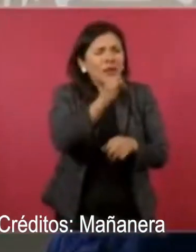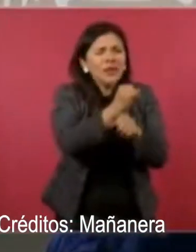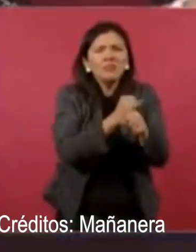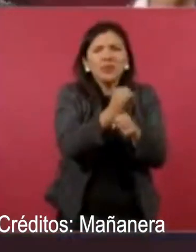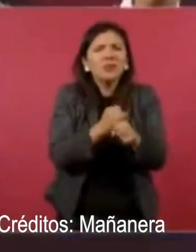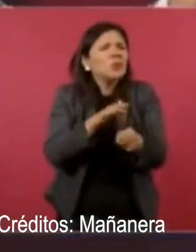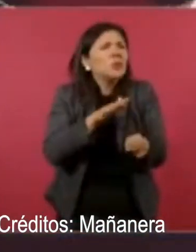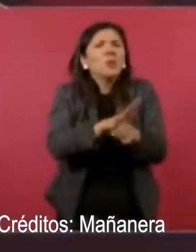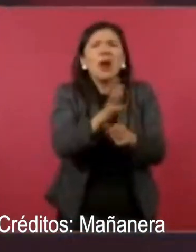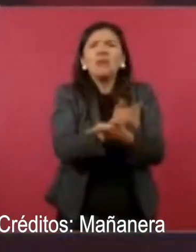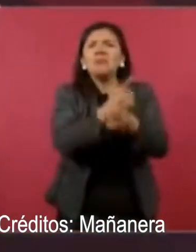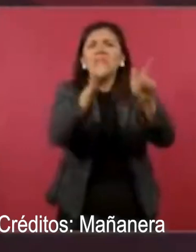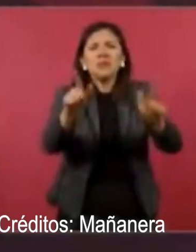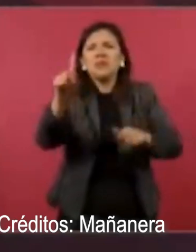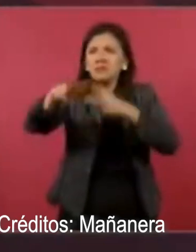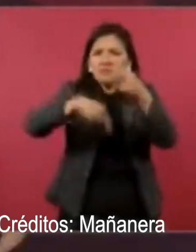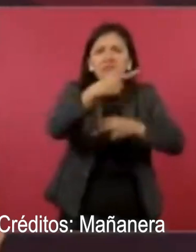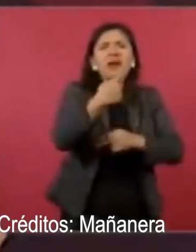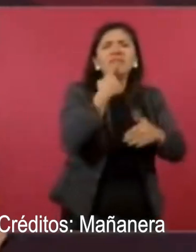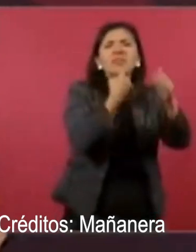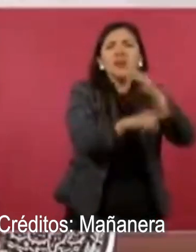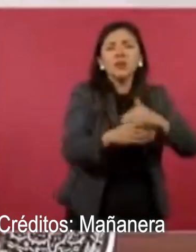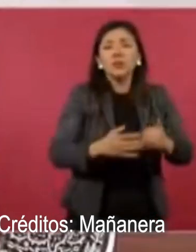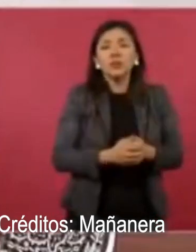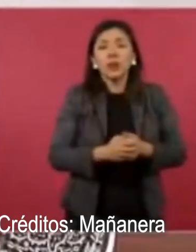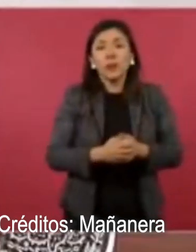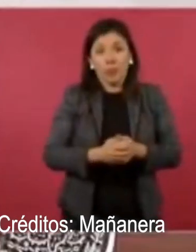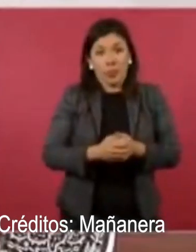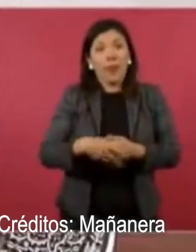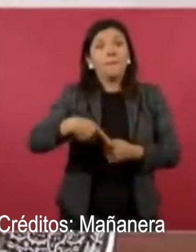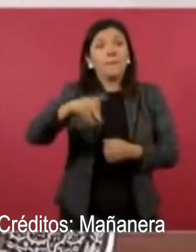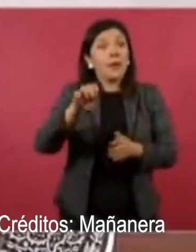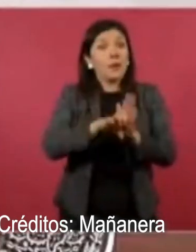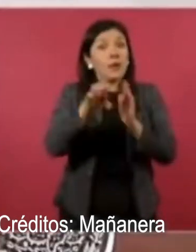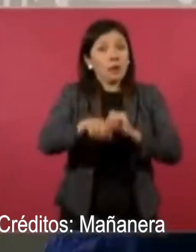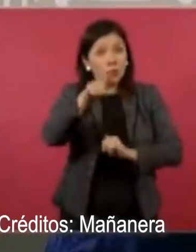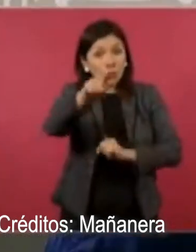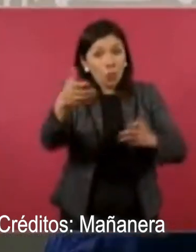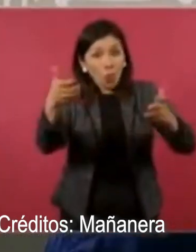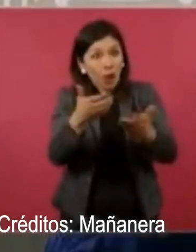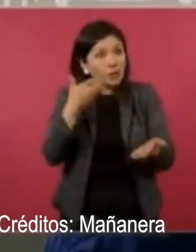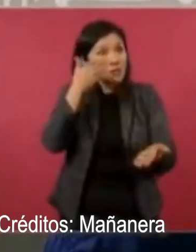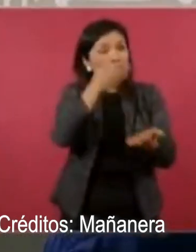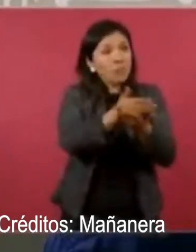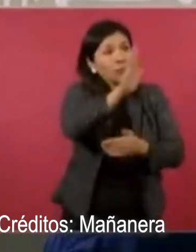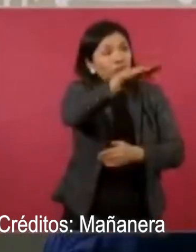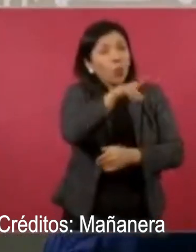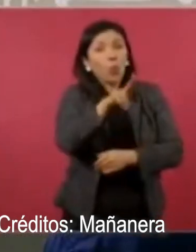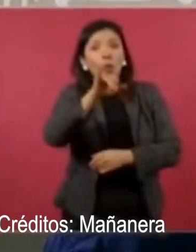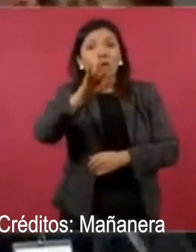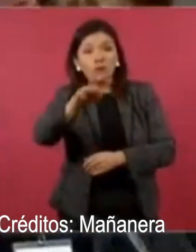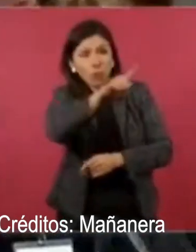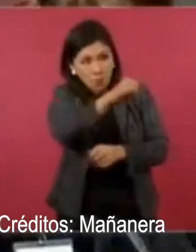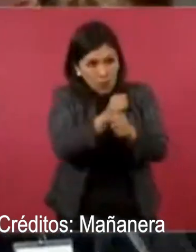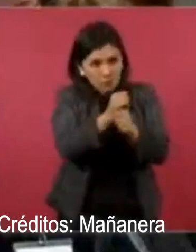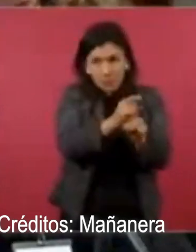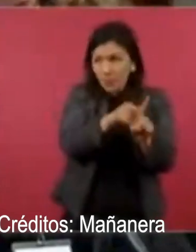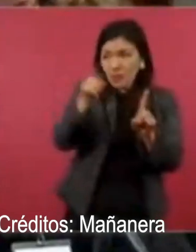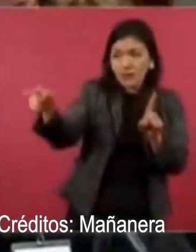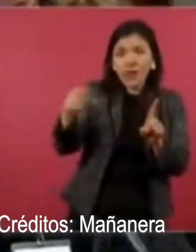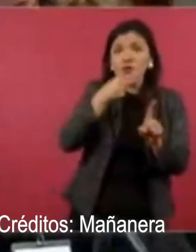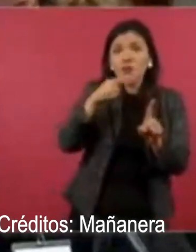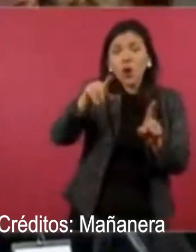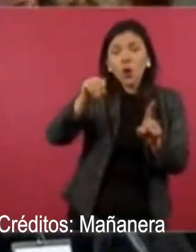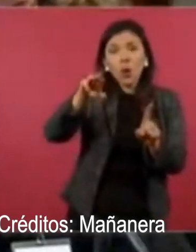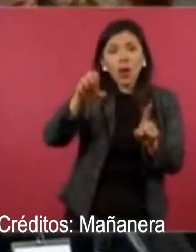investigación, presentar una denuncia? Y mire qué honroso sería para usted que la hiciera usted, que usted le dijera no, a la WIF. Mis hijos. Oye, WIF, investigame